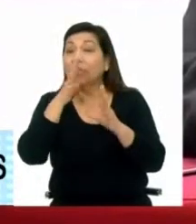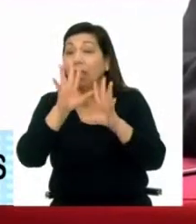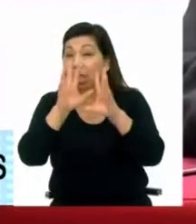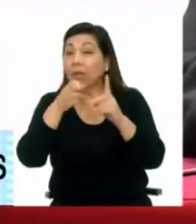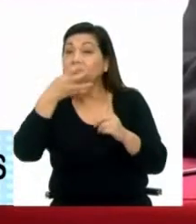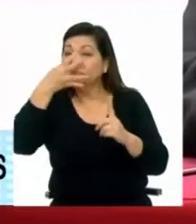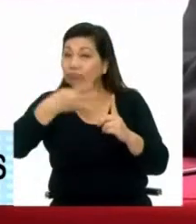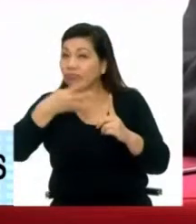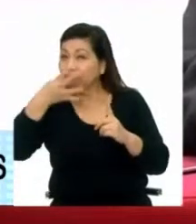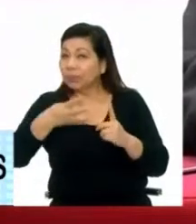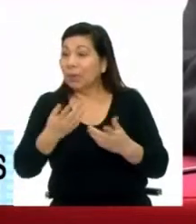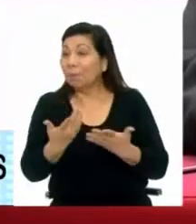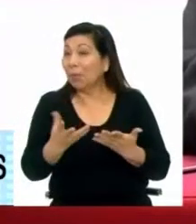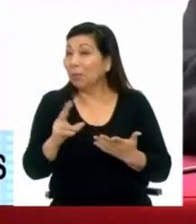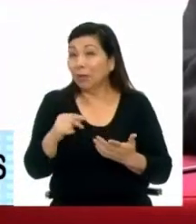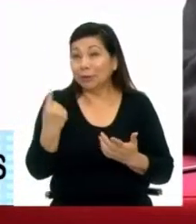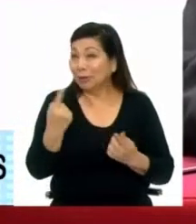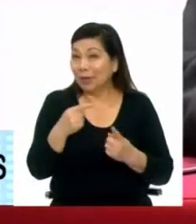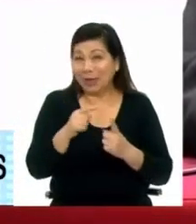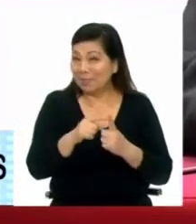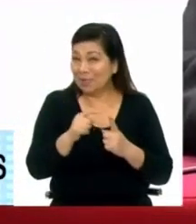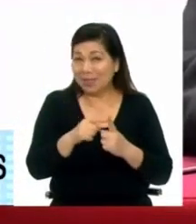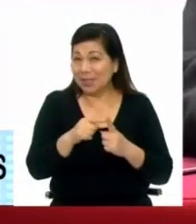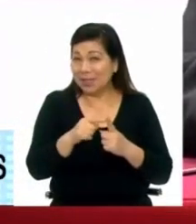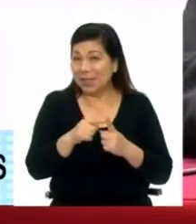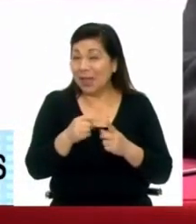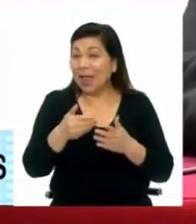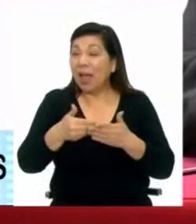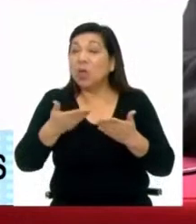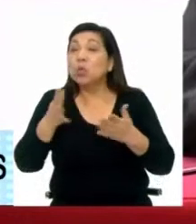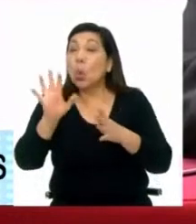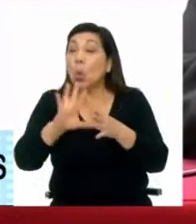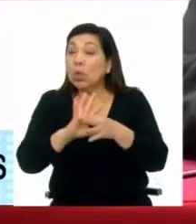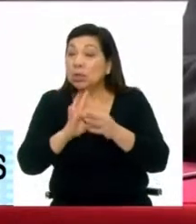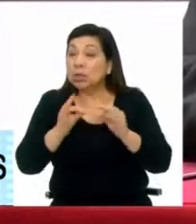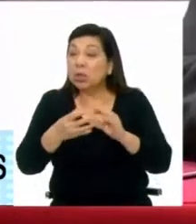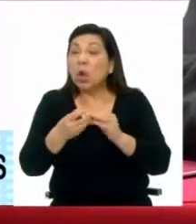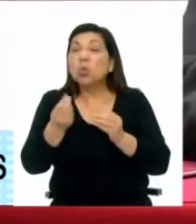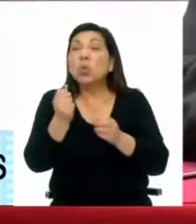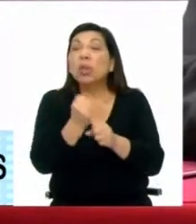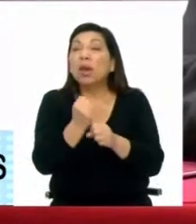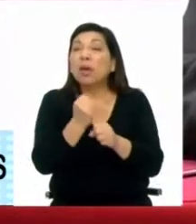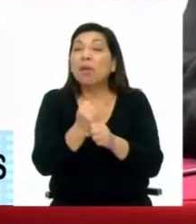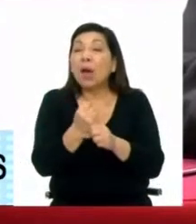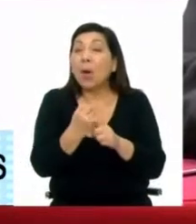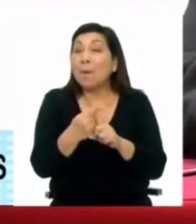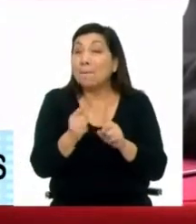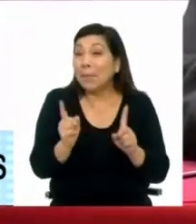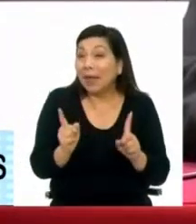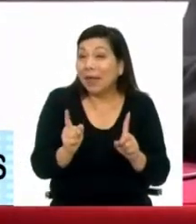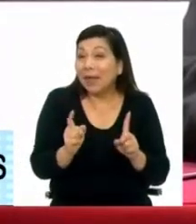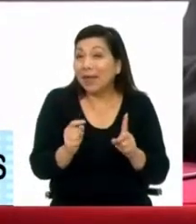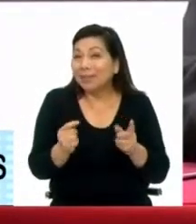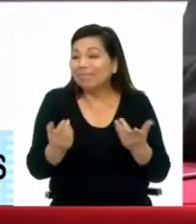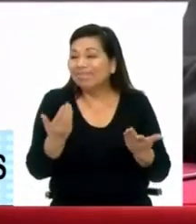evaluar respecto no solamente a sus antecedentes, sino a su desempeño. Sin embargo,